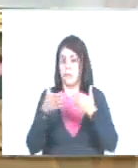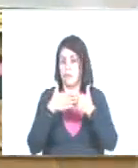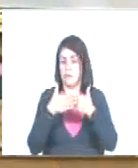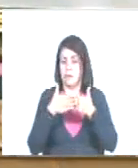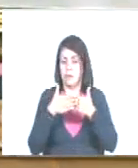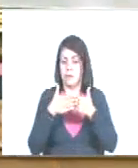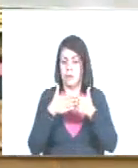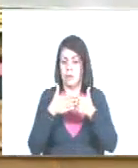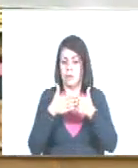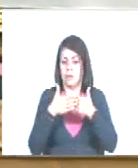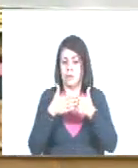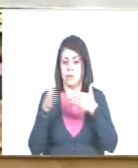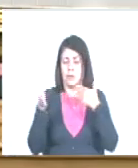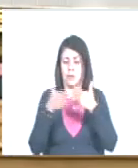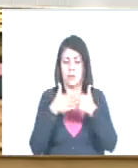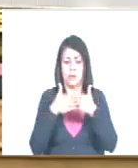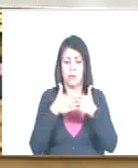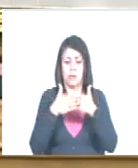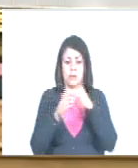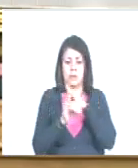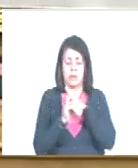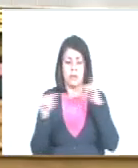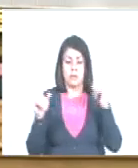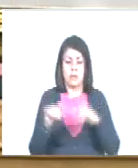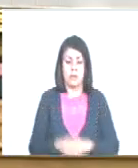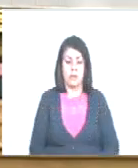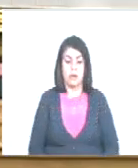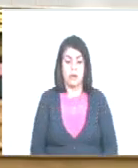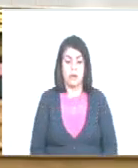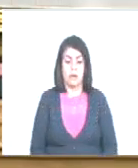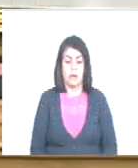cerrar? Se cierra.